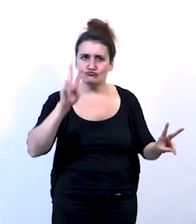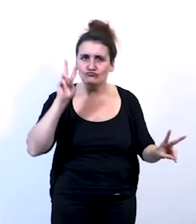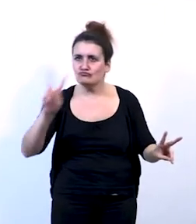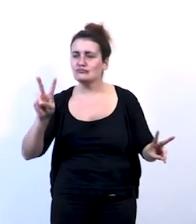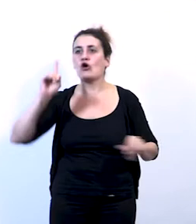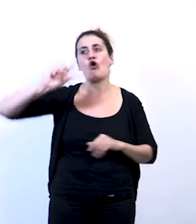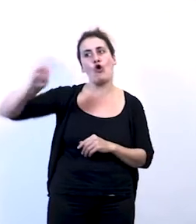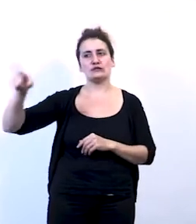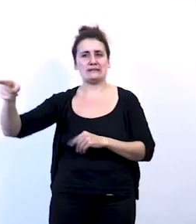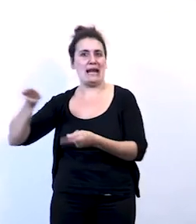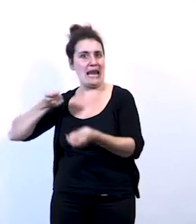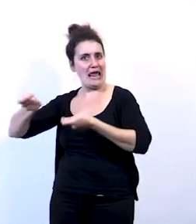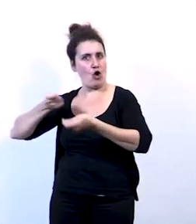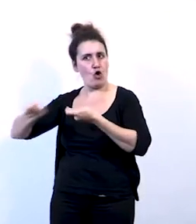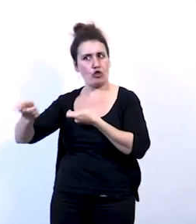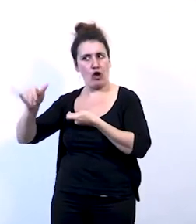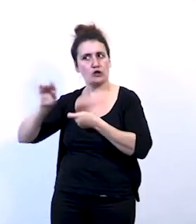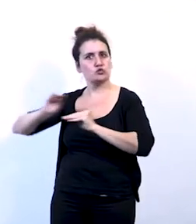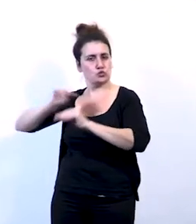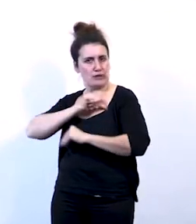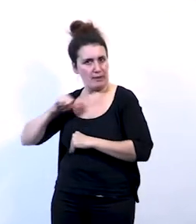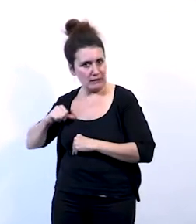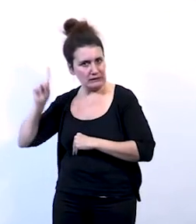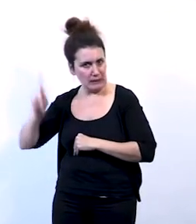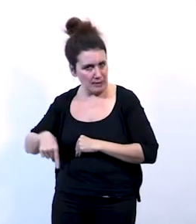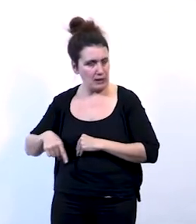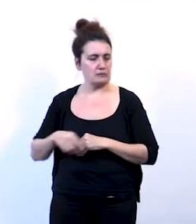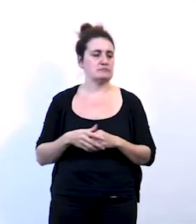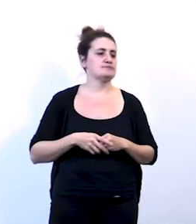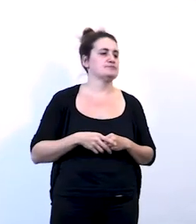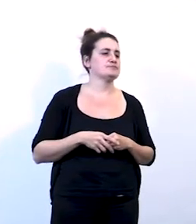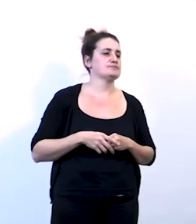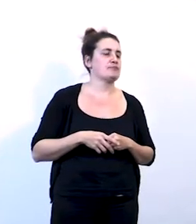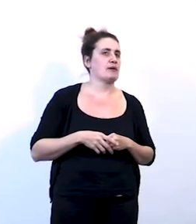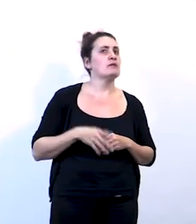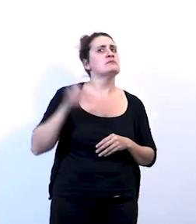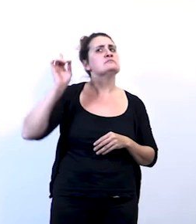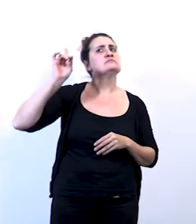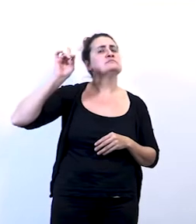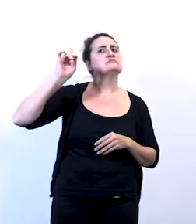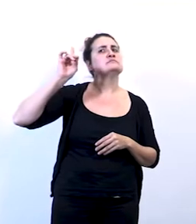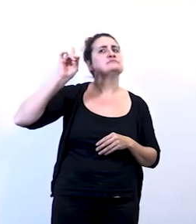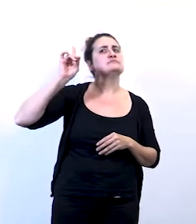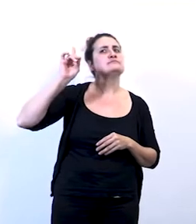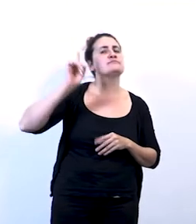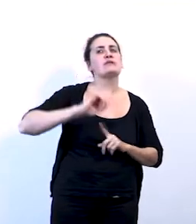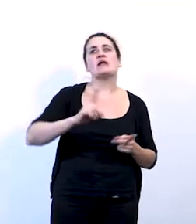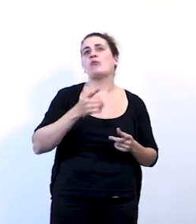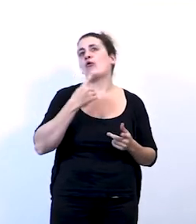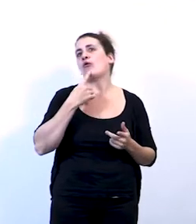tienen también sus negocios independientes. Al mismo tiempo, te digo, no quiero también mostrar algo que